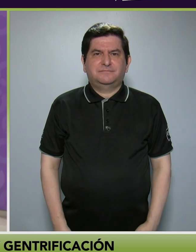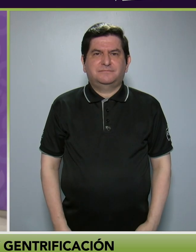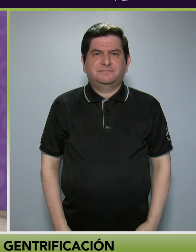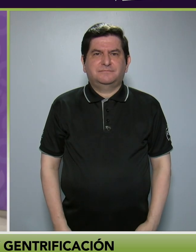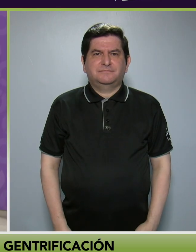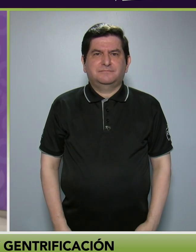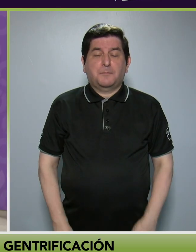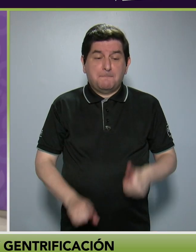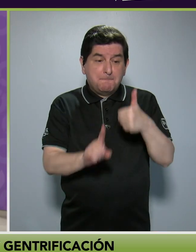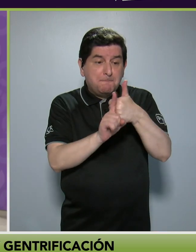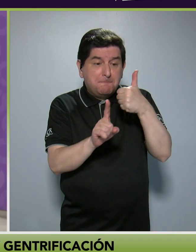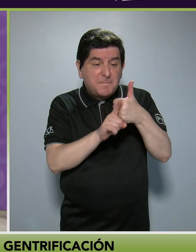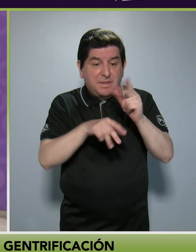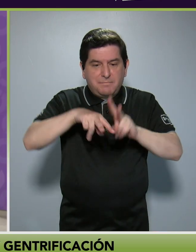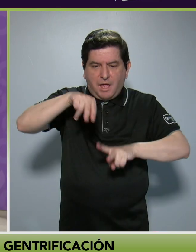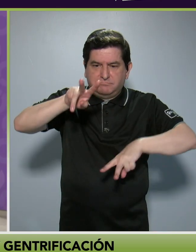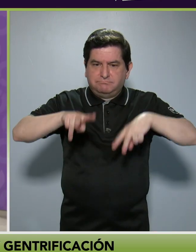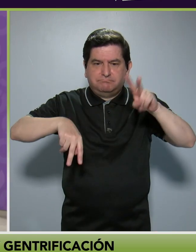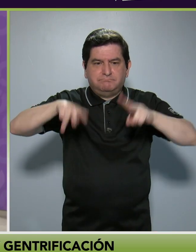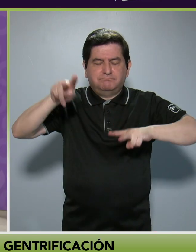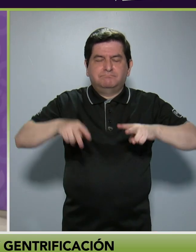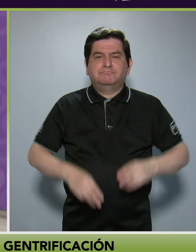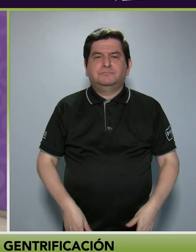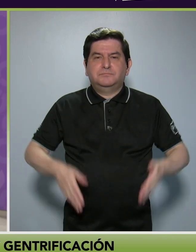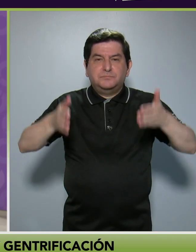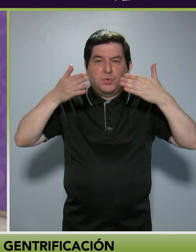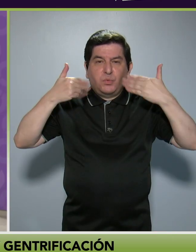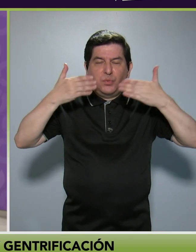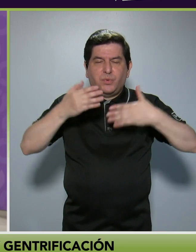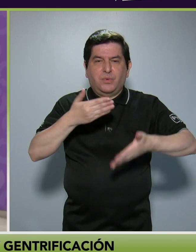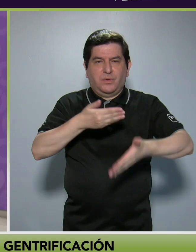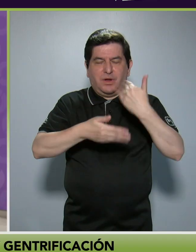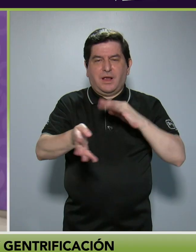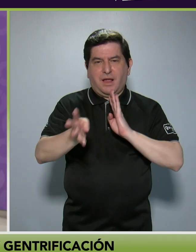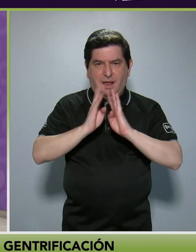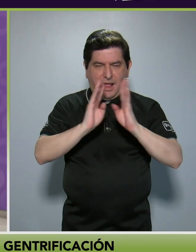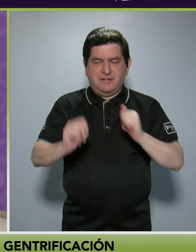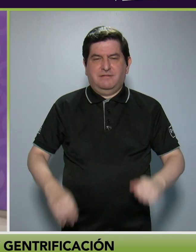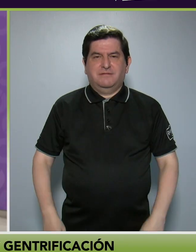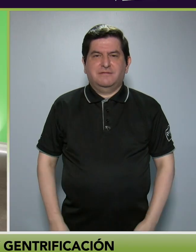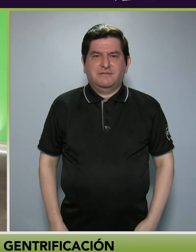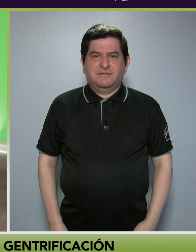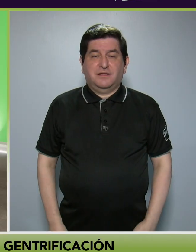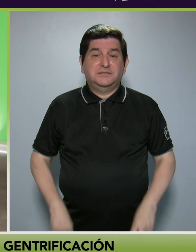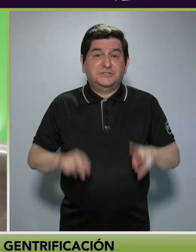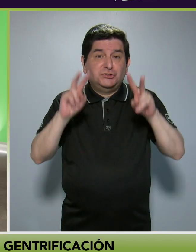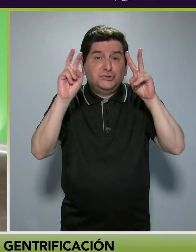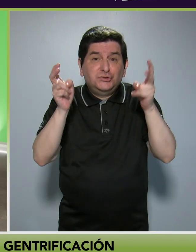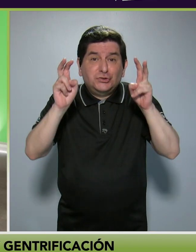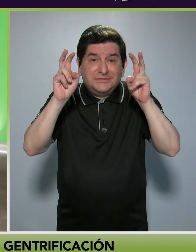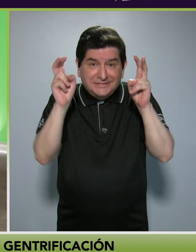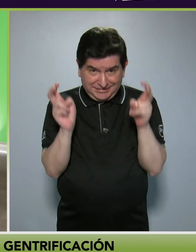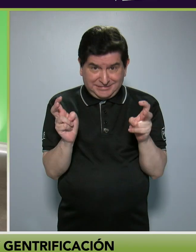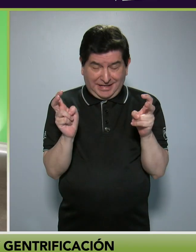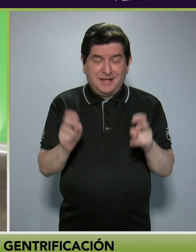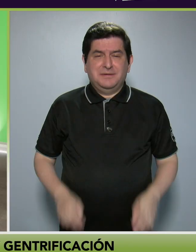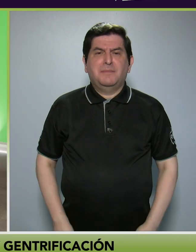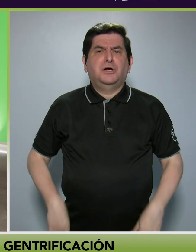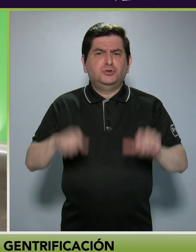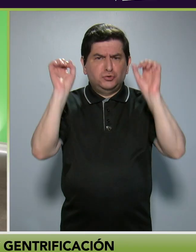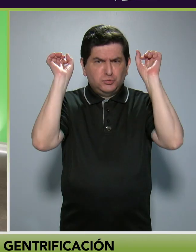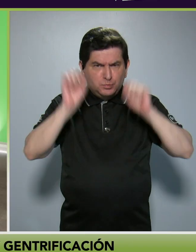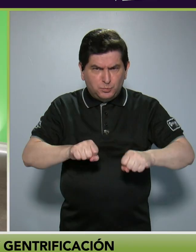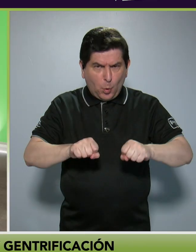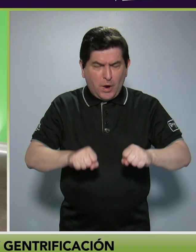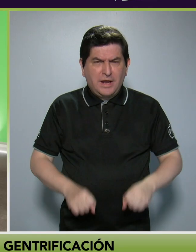la misma variabilidad climática que hablábamos ahora, son temas que podrían